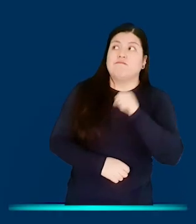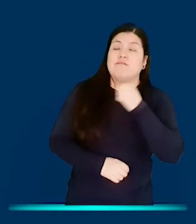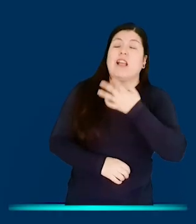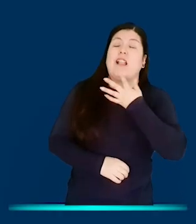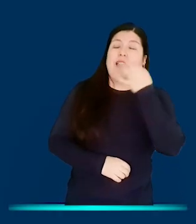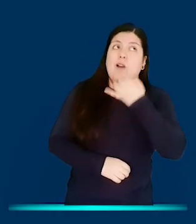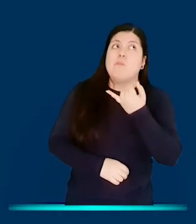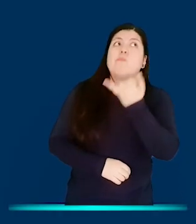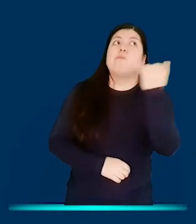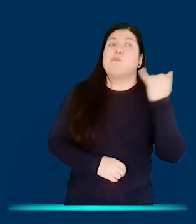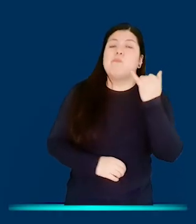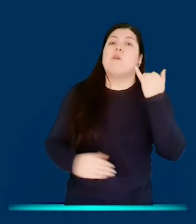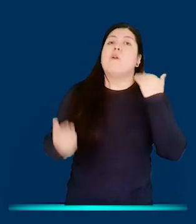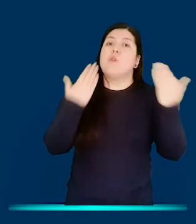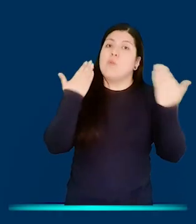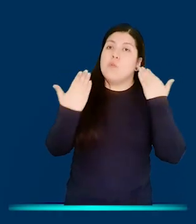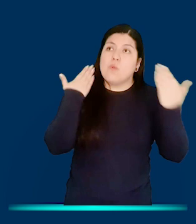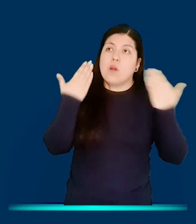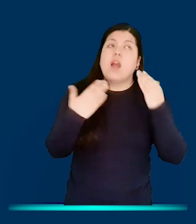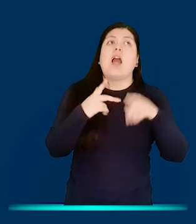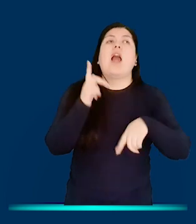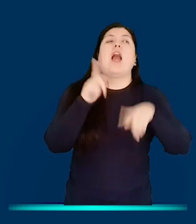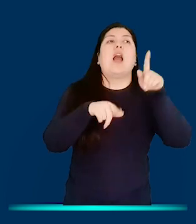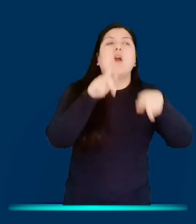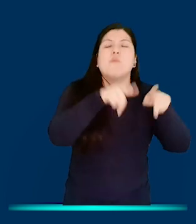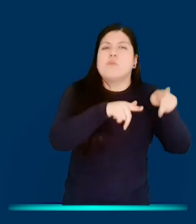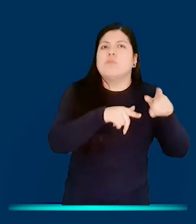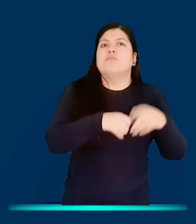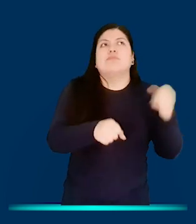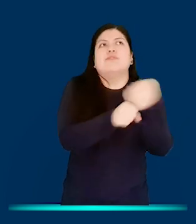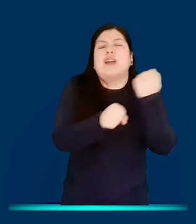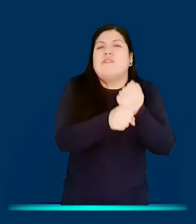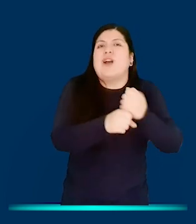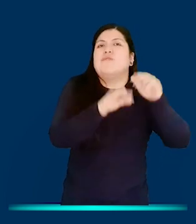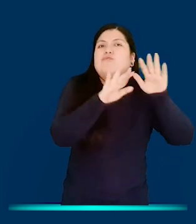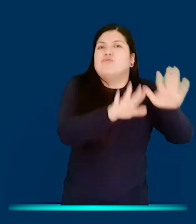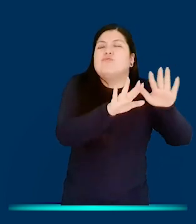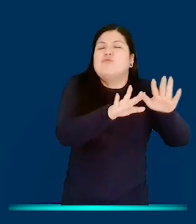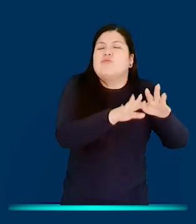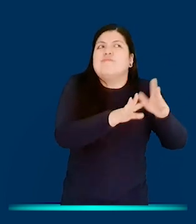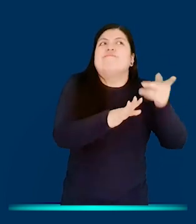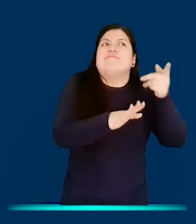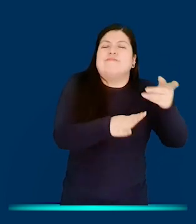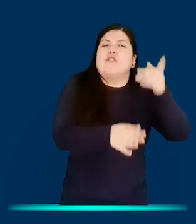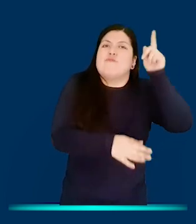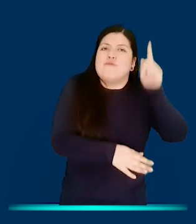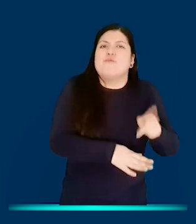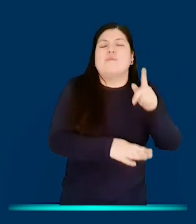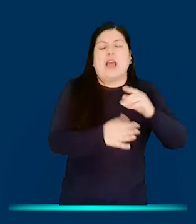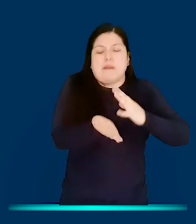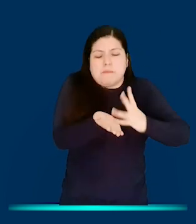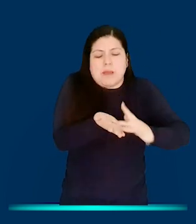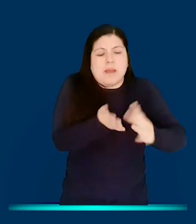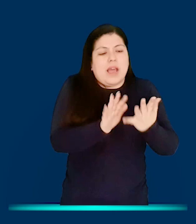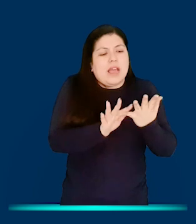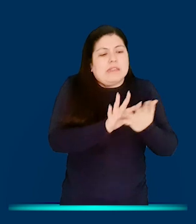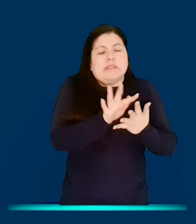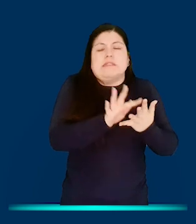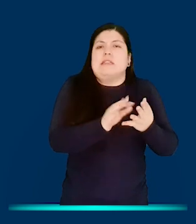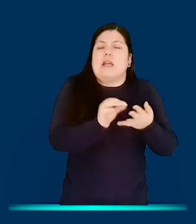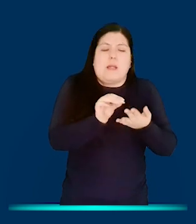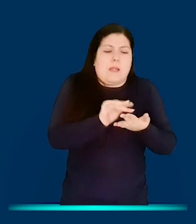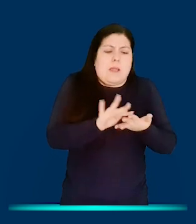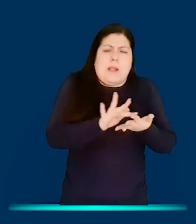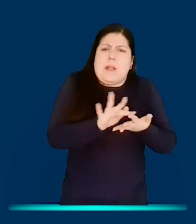realidad, sobre todo en las zonas rurales de nuestro país. Hay algunas personas que, debido al ejercicio de su